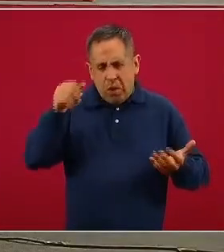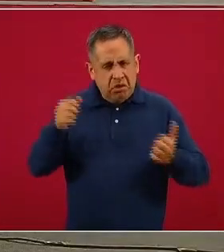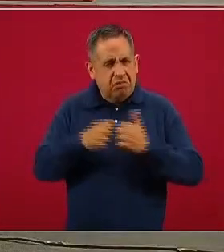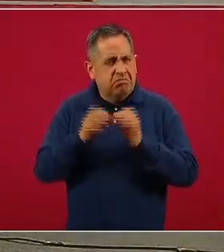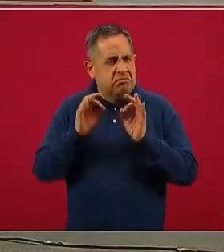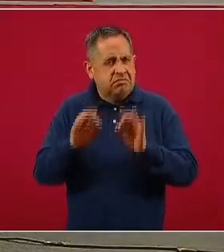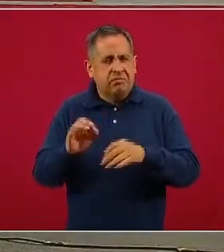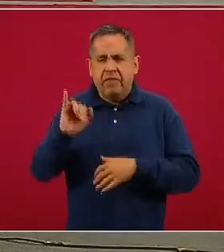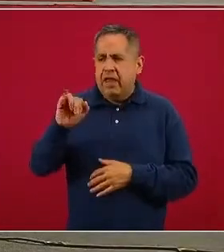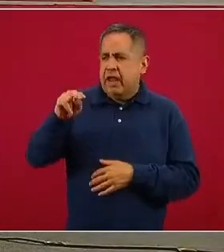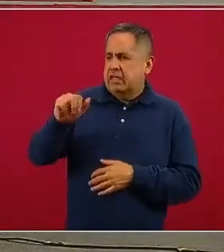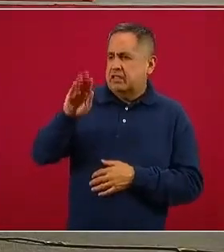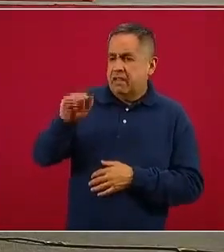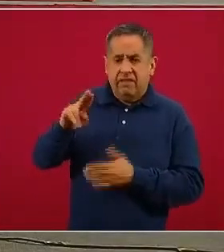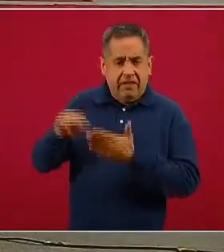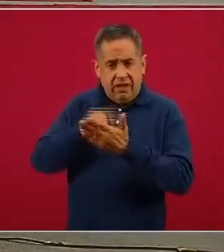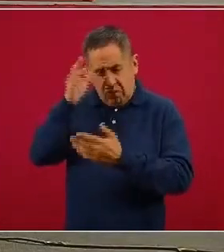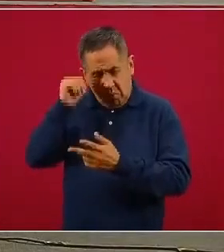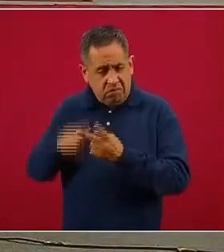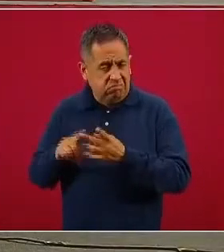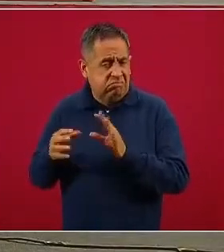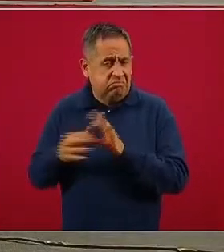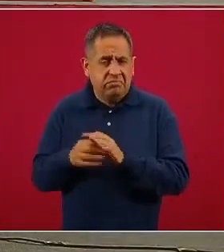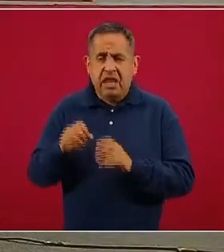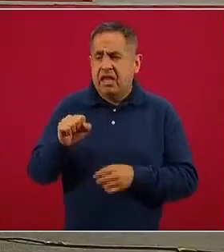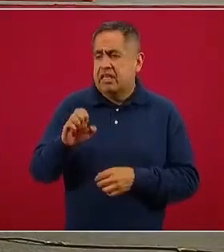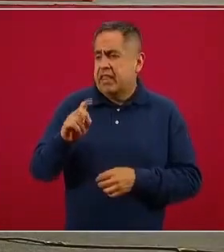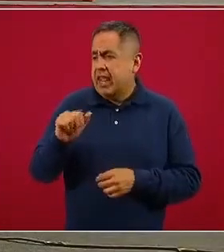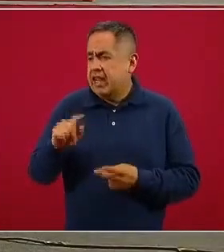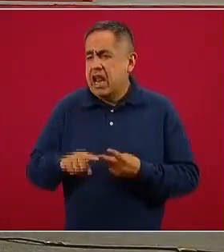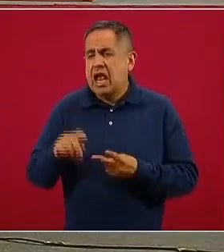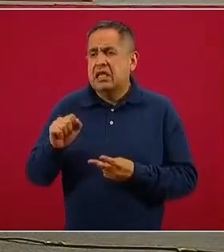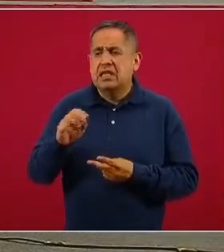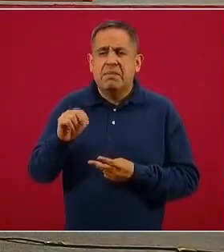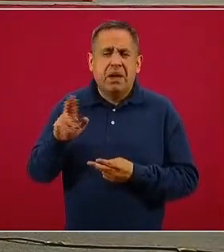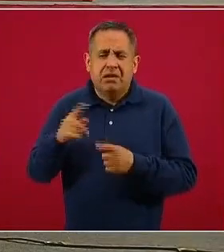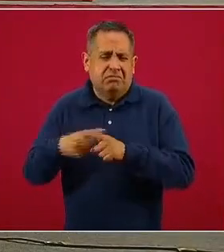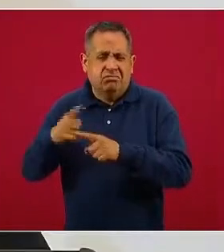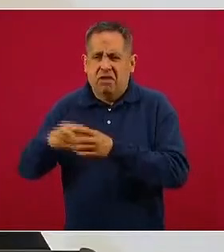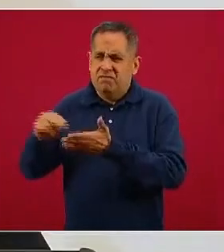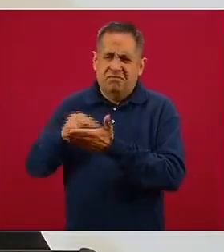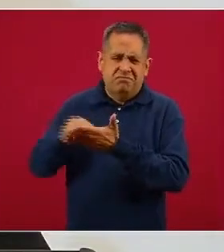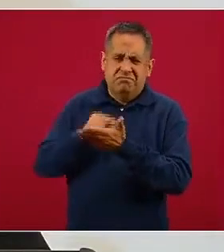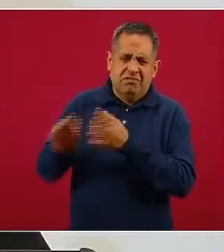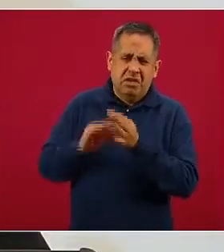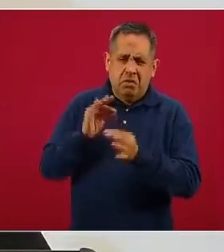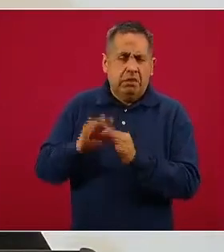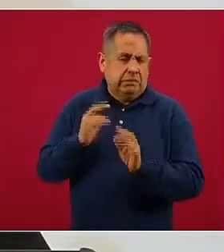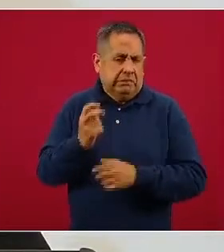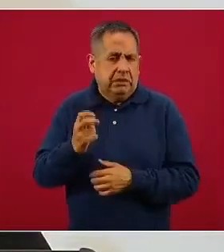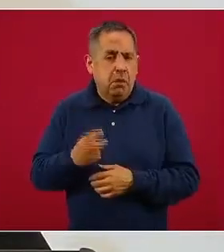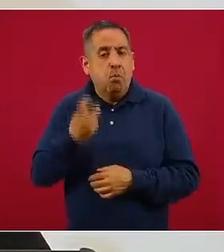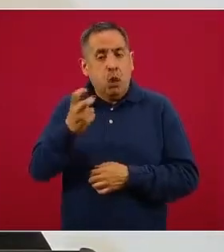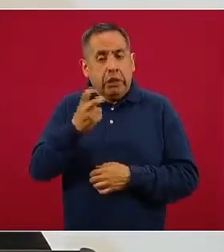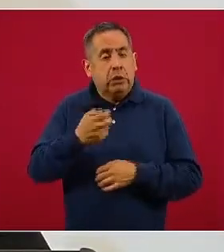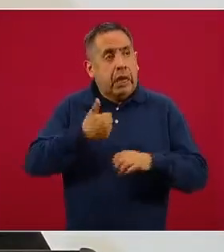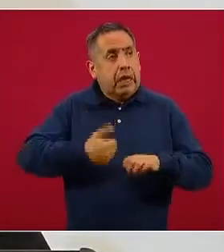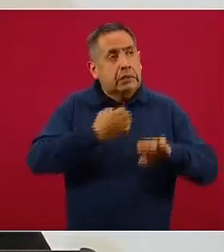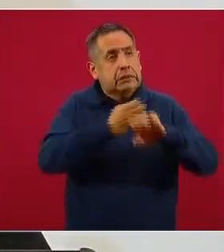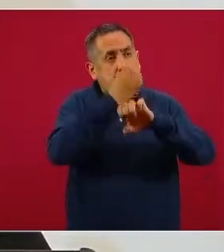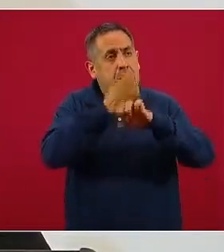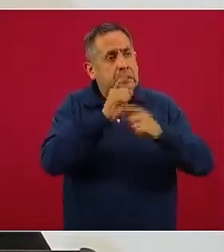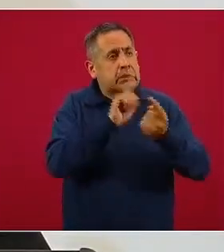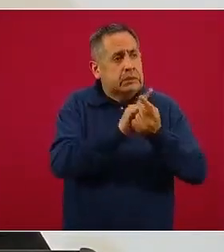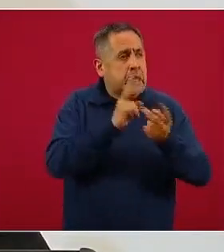mismo INSABI también ha firmado, SEDENA, CEMAR, todos han firmado, y por eso estamos viendo con cada una de estas entidades